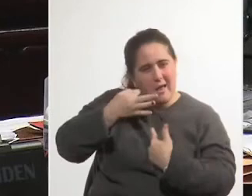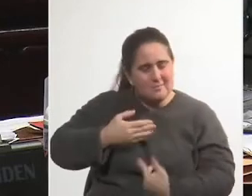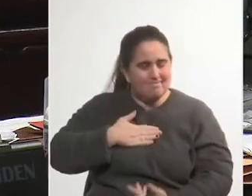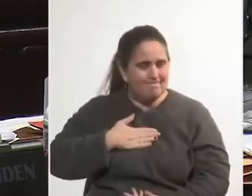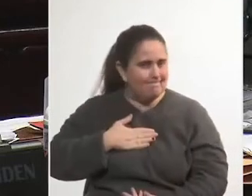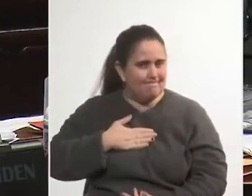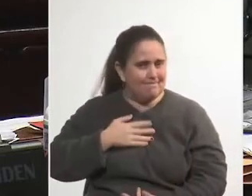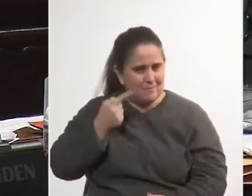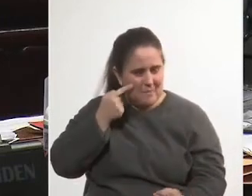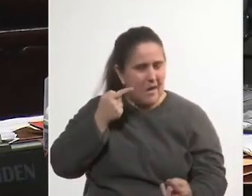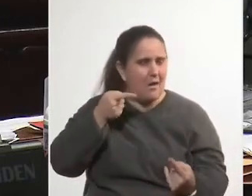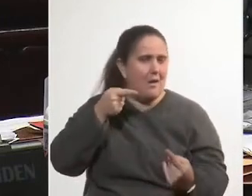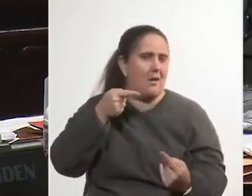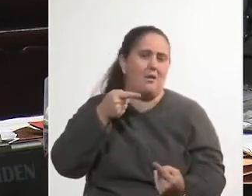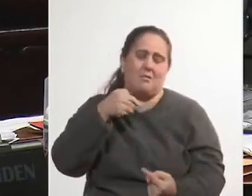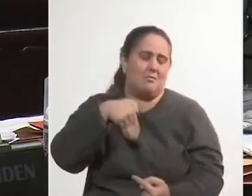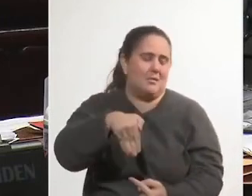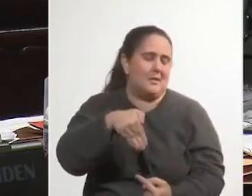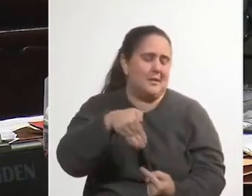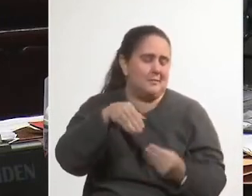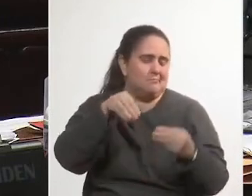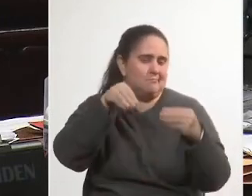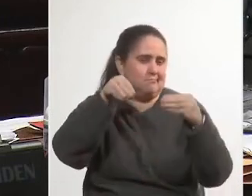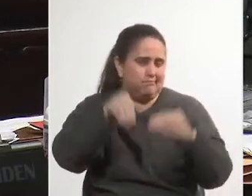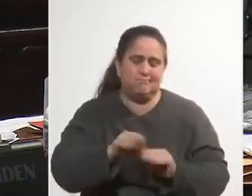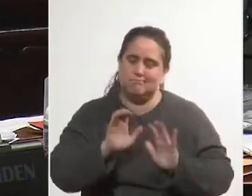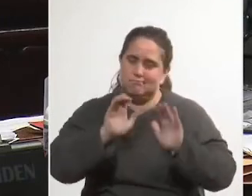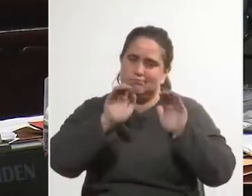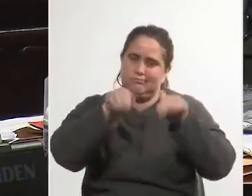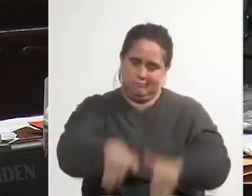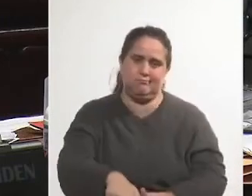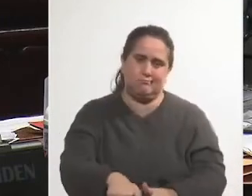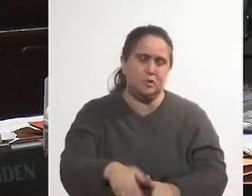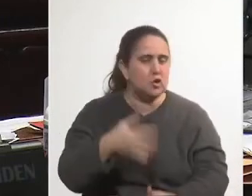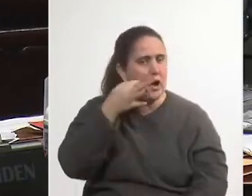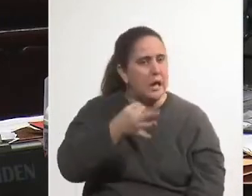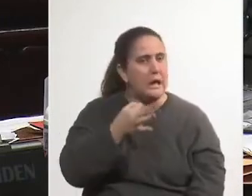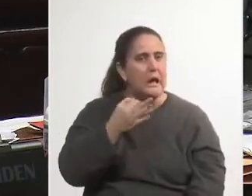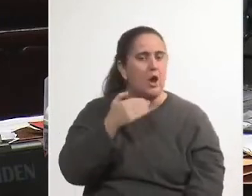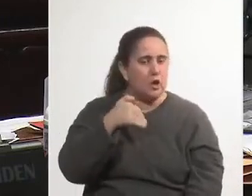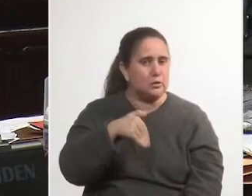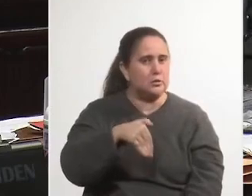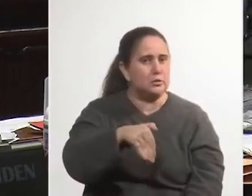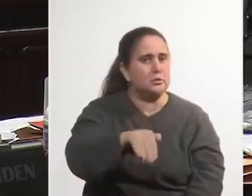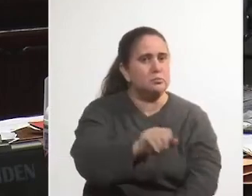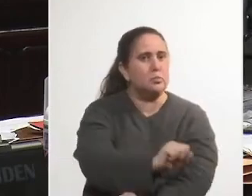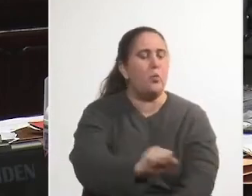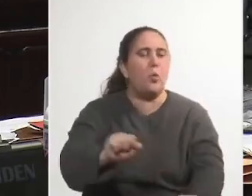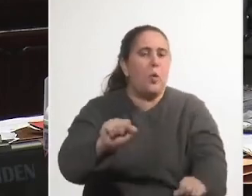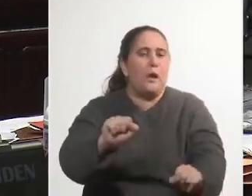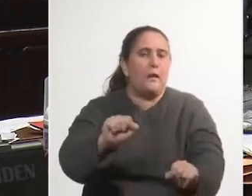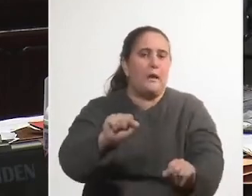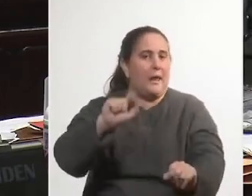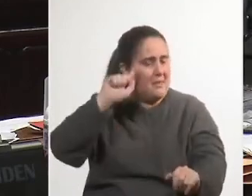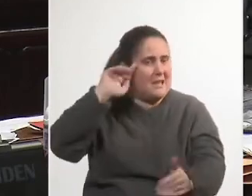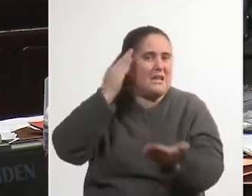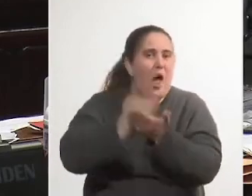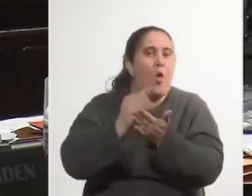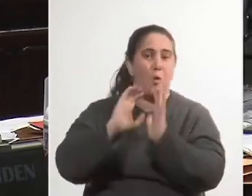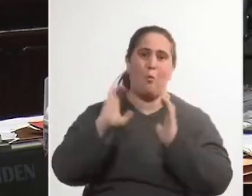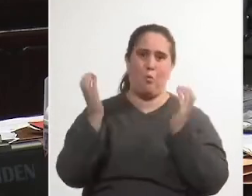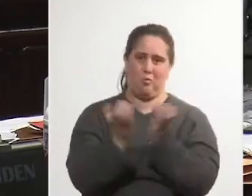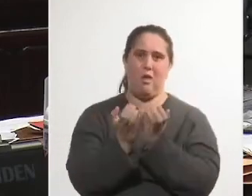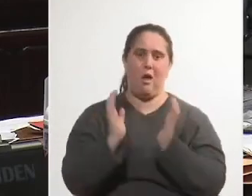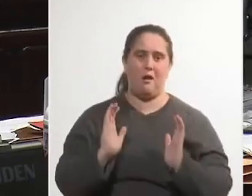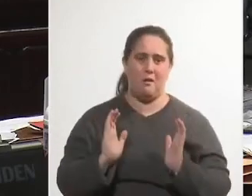lleva a buen fin, porque no descarto que en algún momento haya una existencia de una dictadura